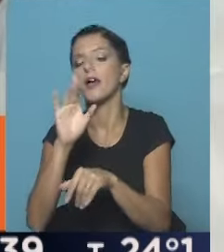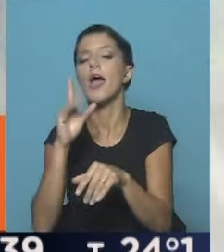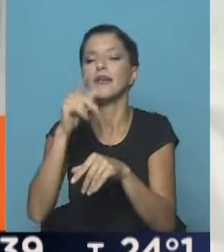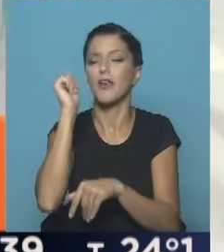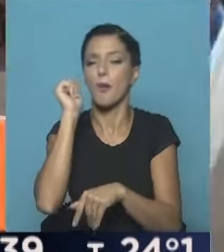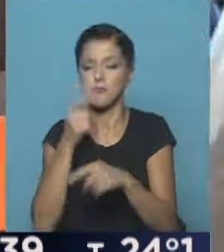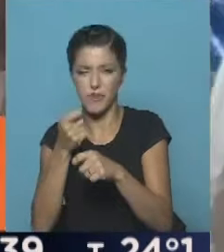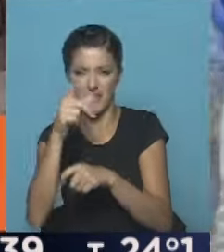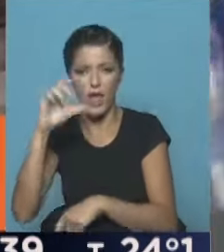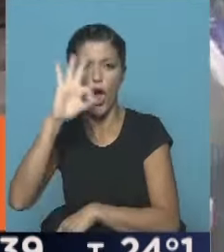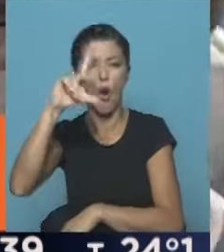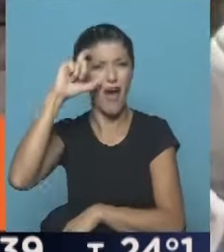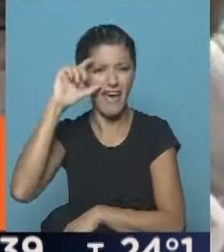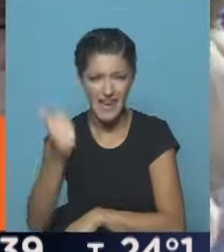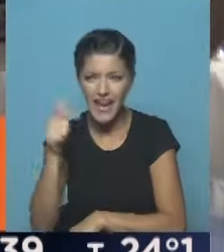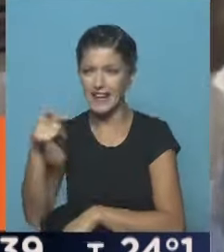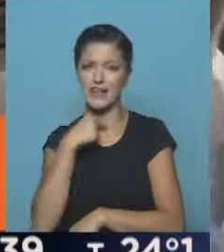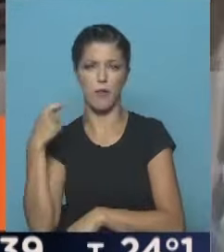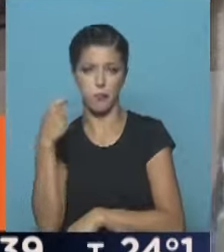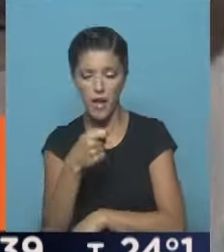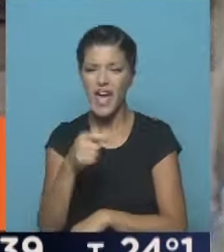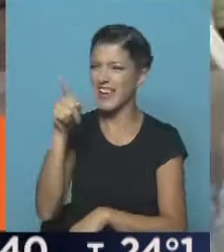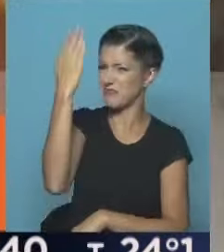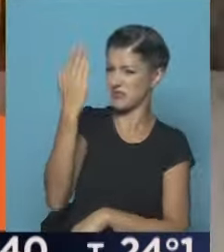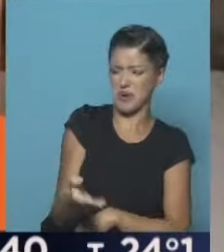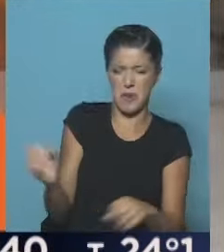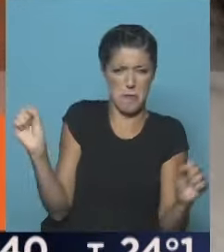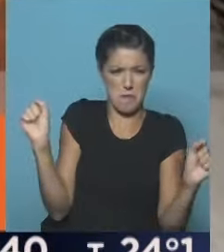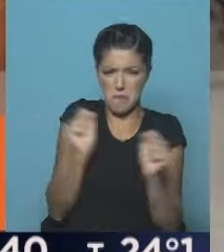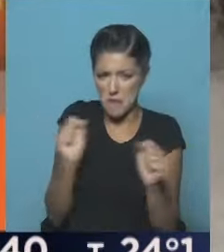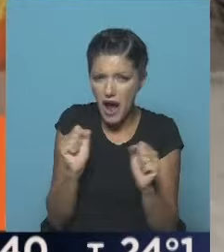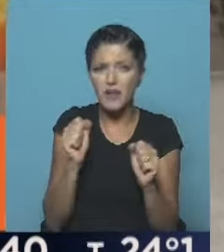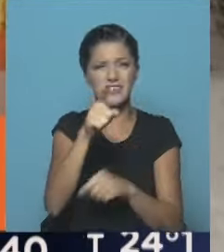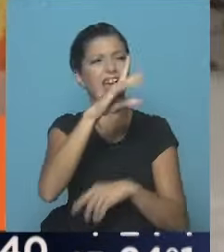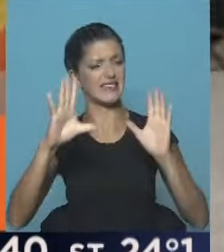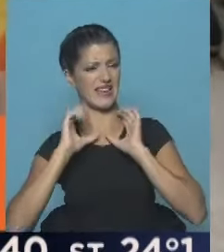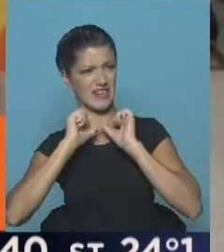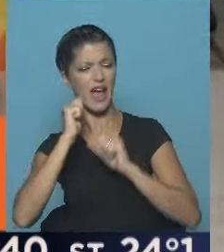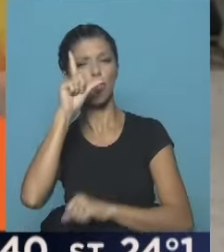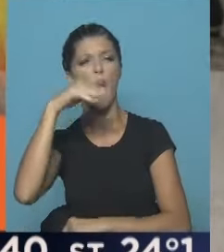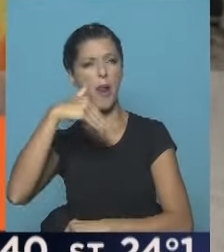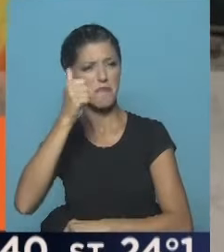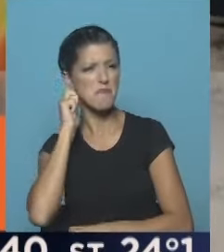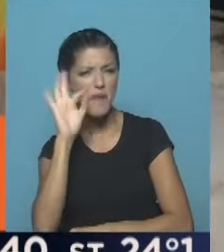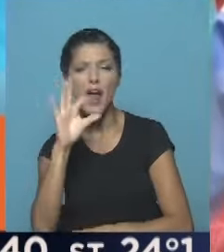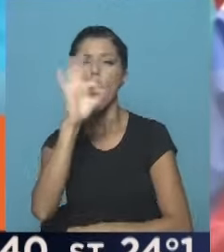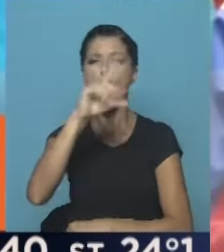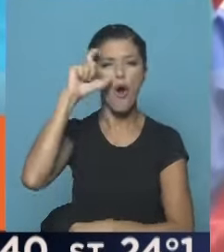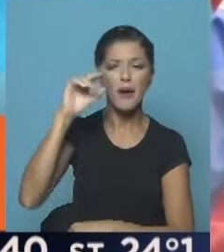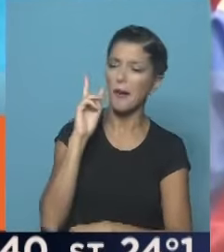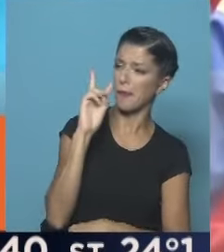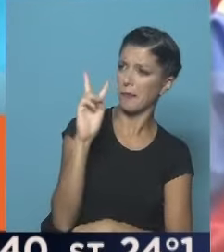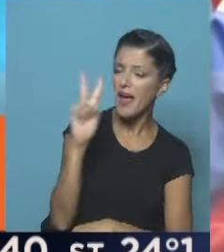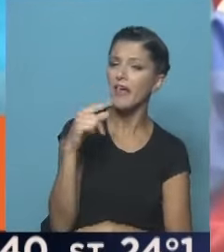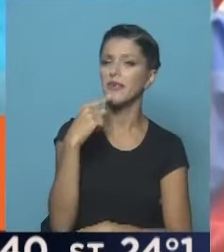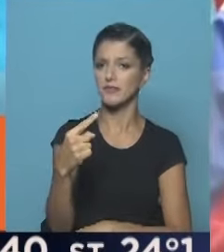al bastardo y miserable, al magro, lo veía y le decía: